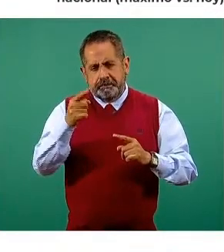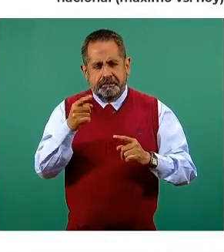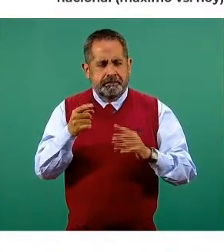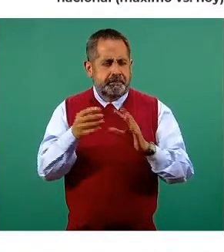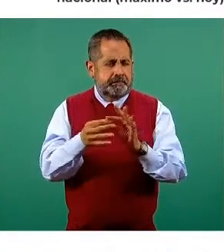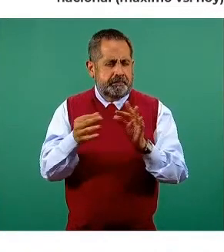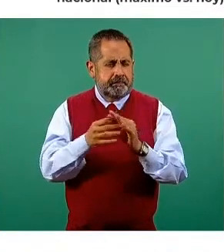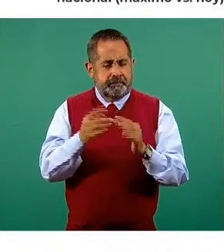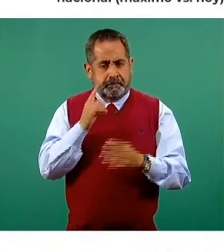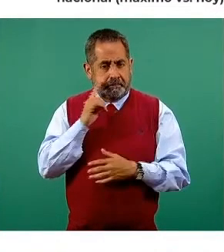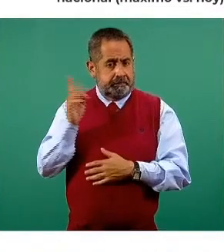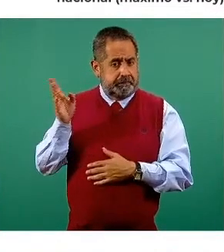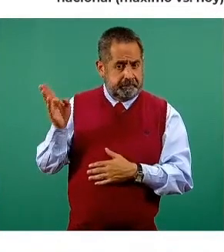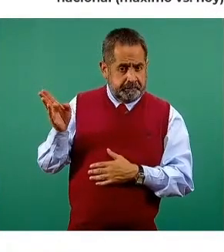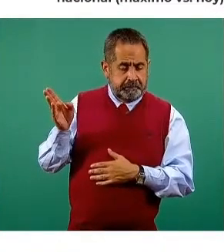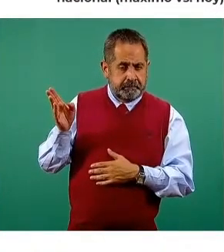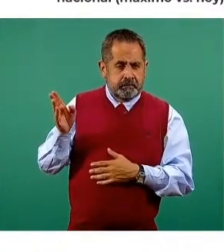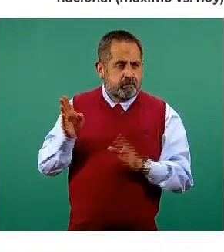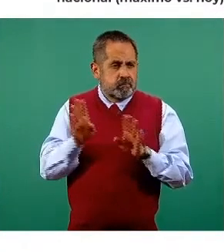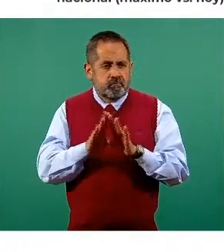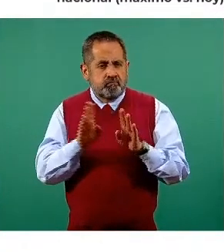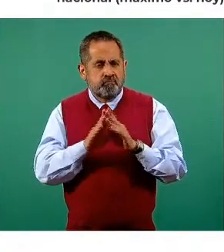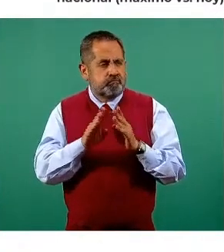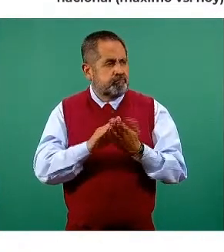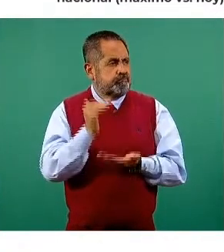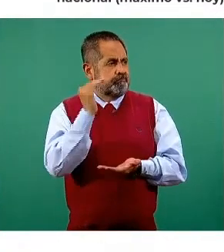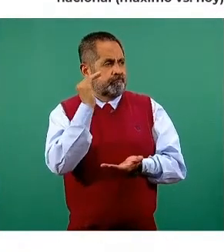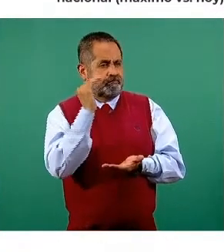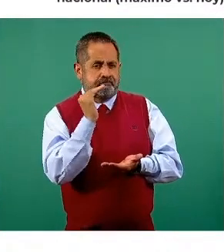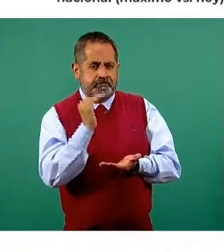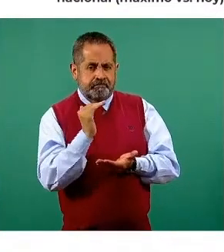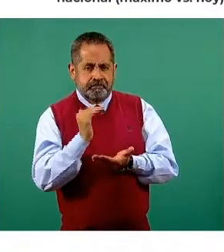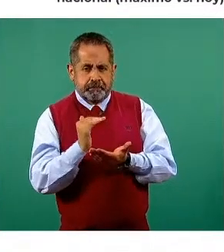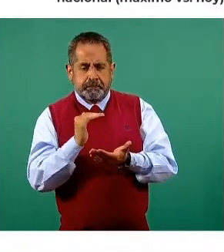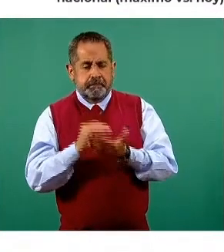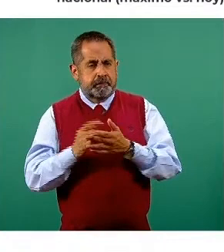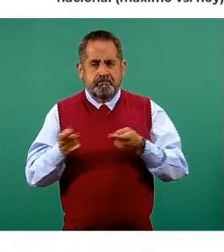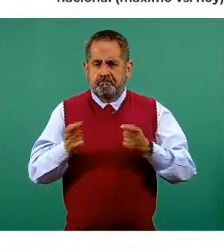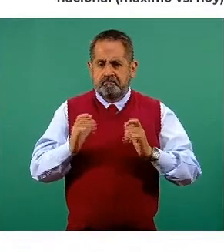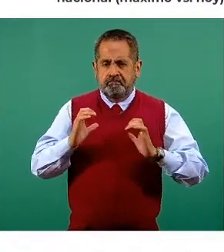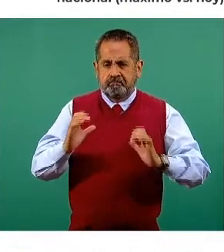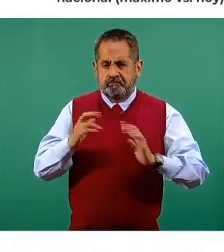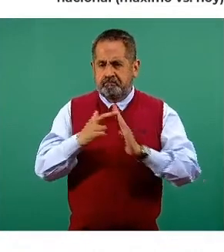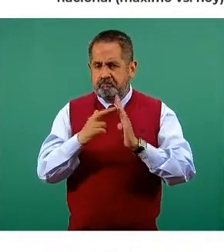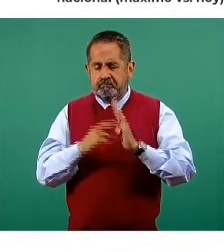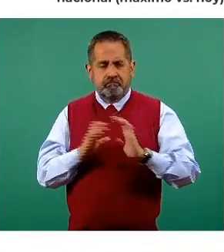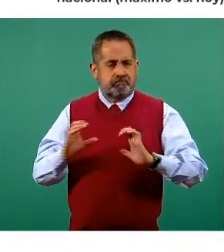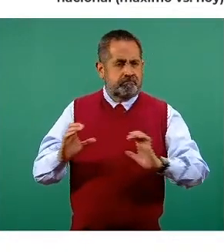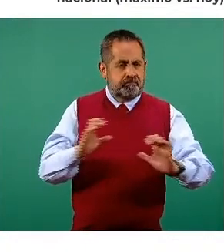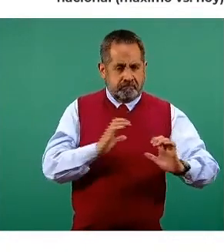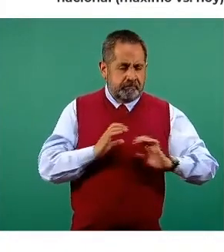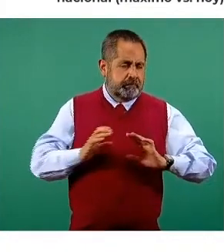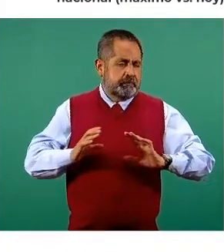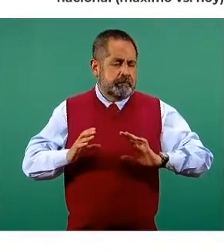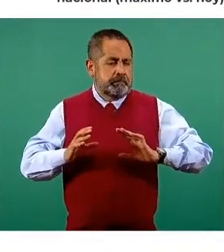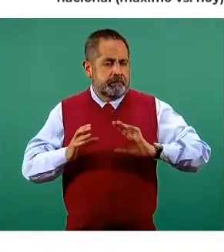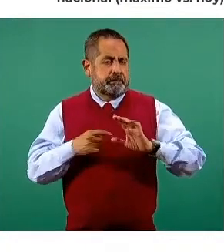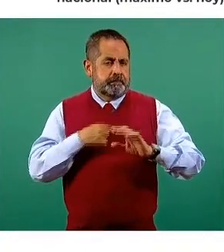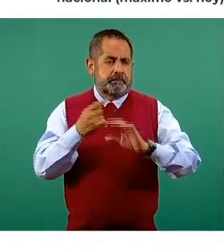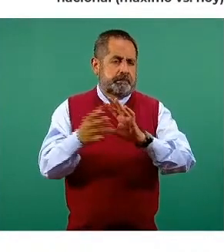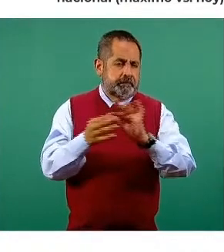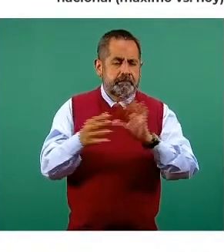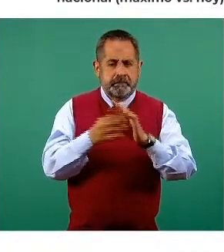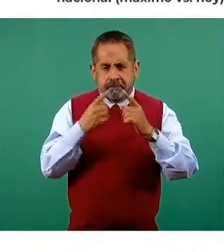ver este manejo o el impacto de las medidas de prevención y control o las medidas que hemos